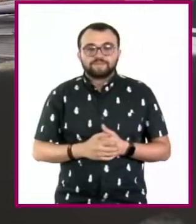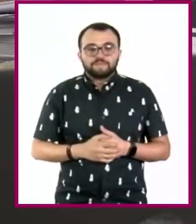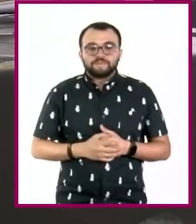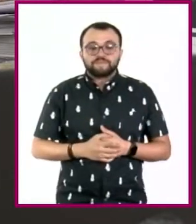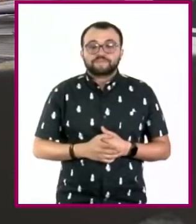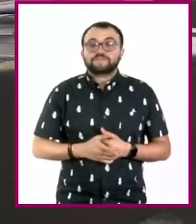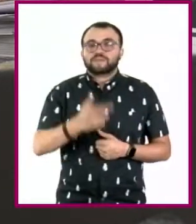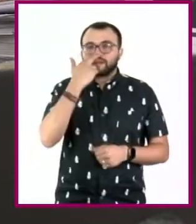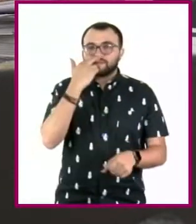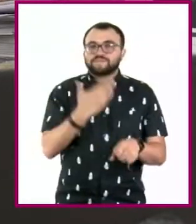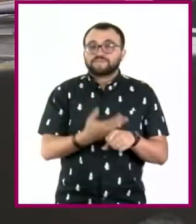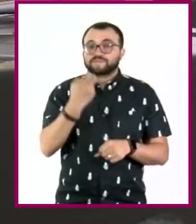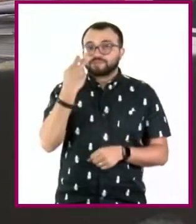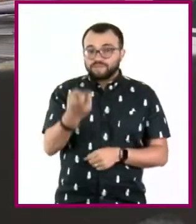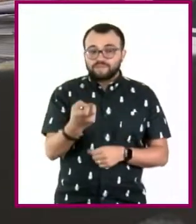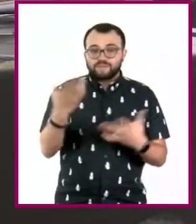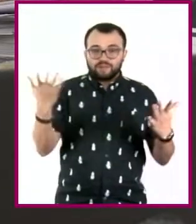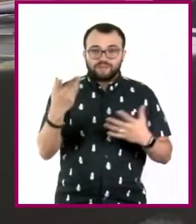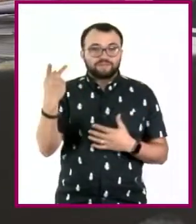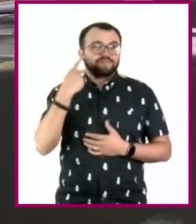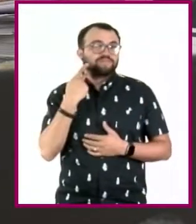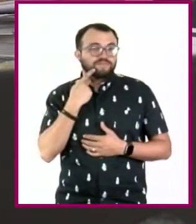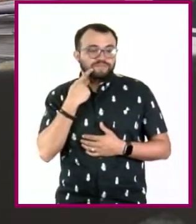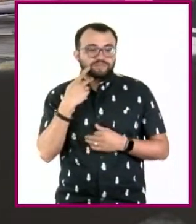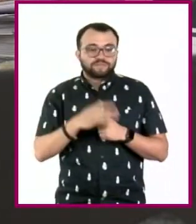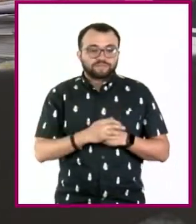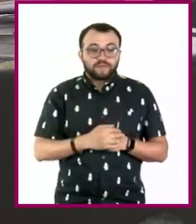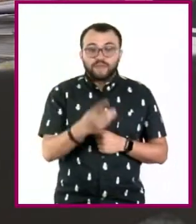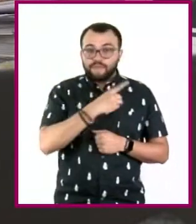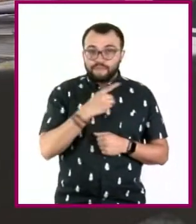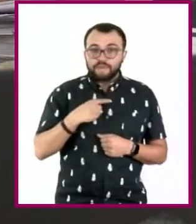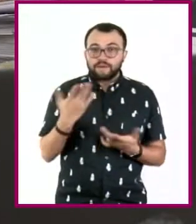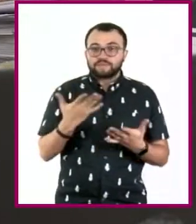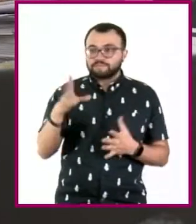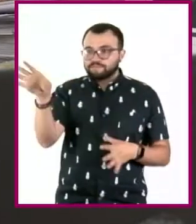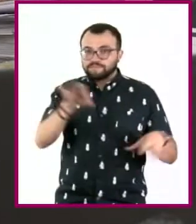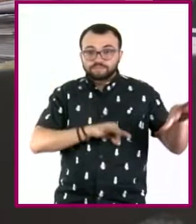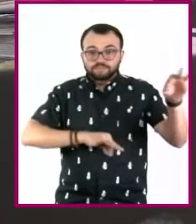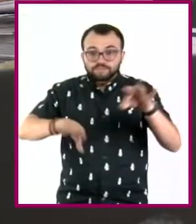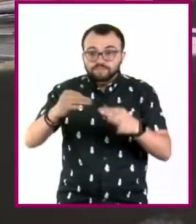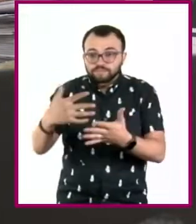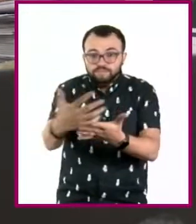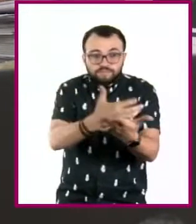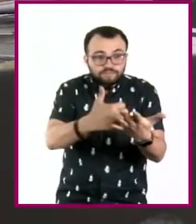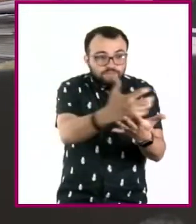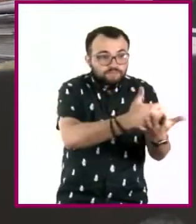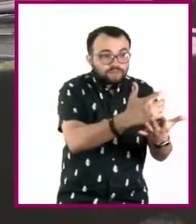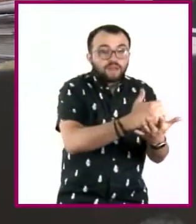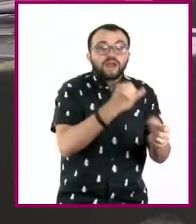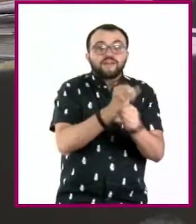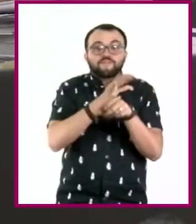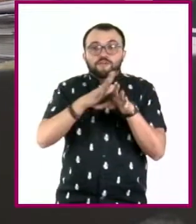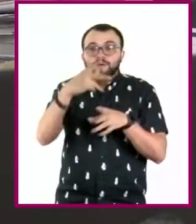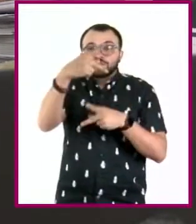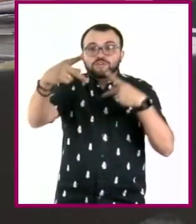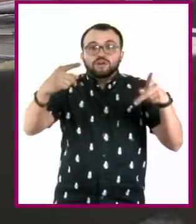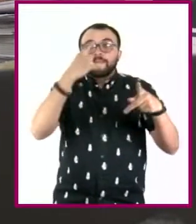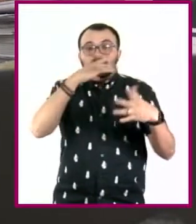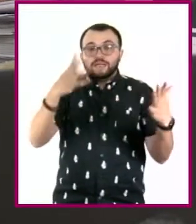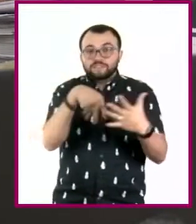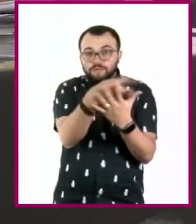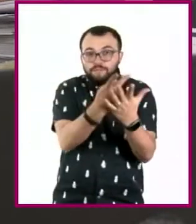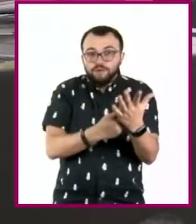Los responsables de la formulación de políticas públicas deben recolectar información y evaluar los programas para jóvenes a fin de diseñar